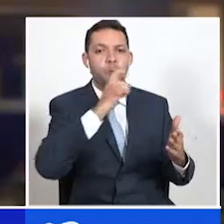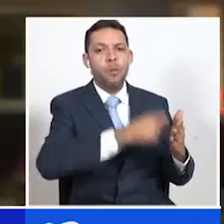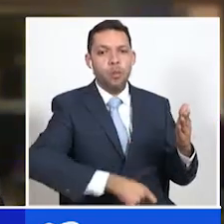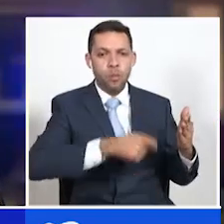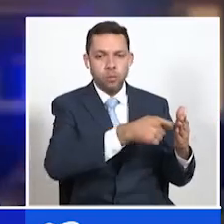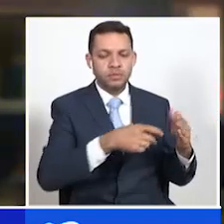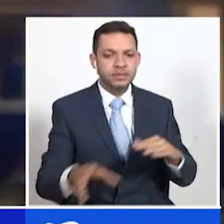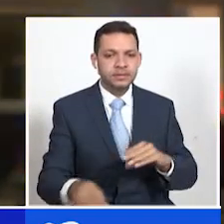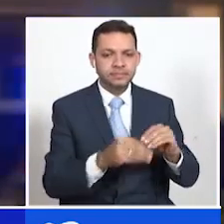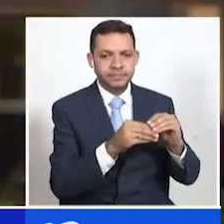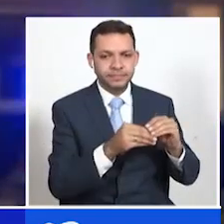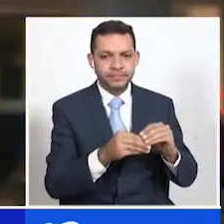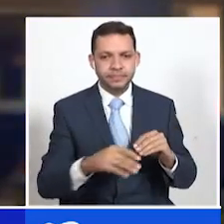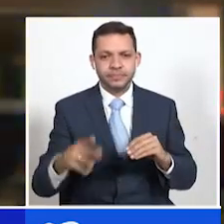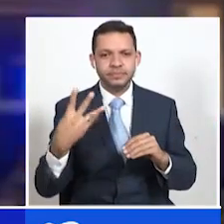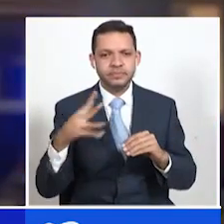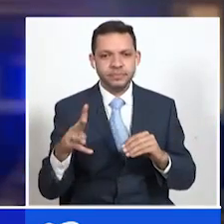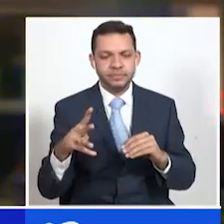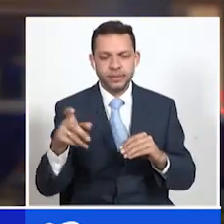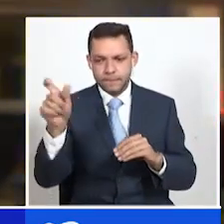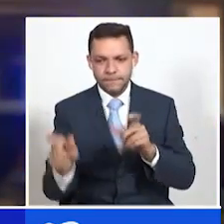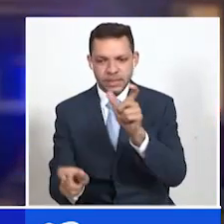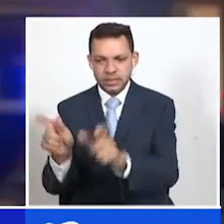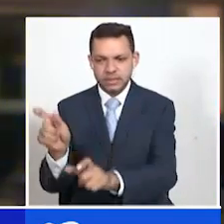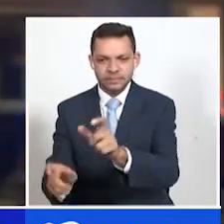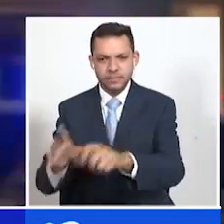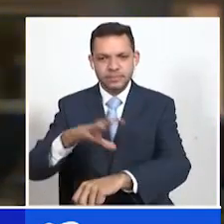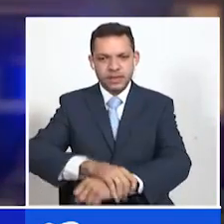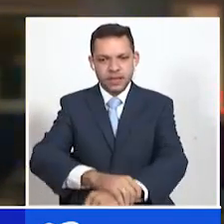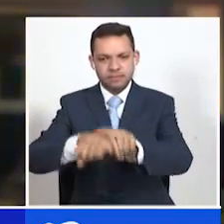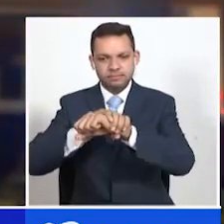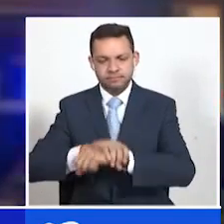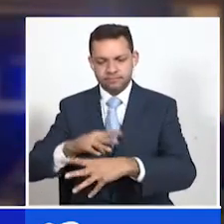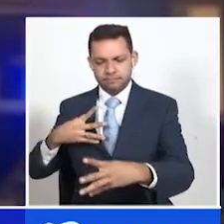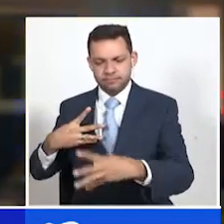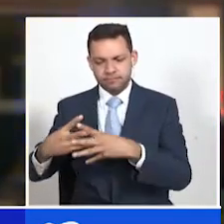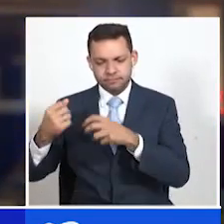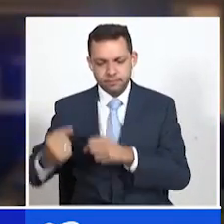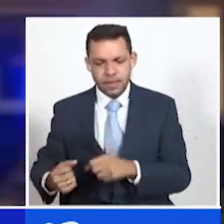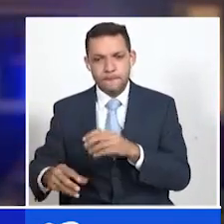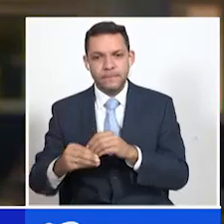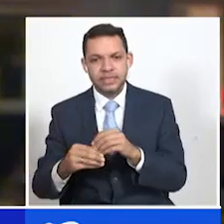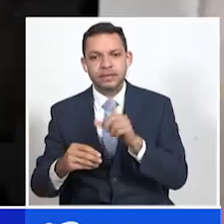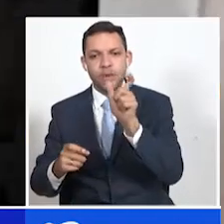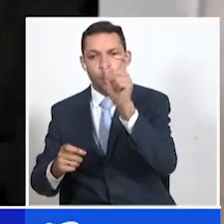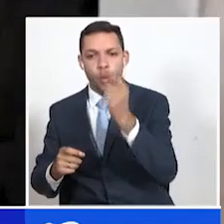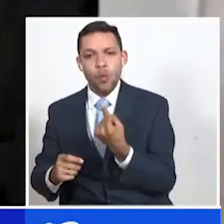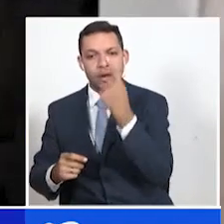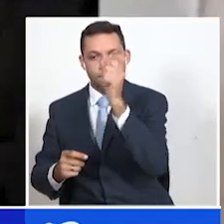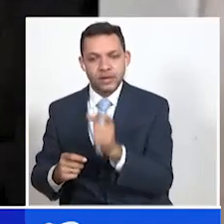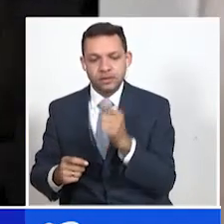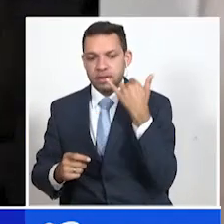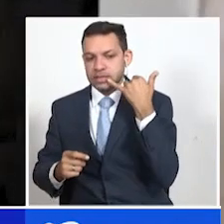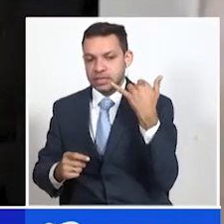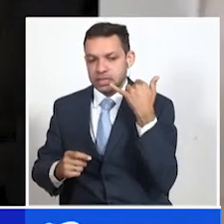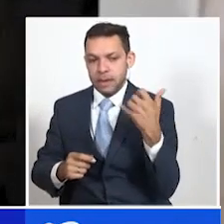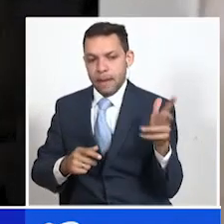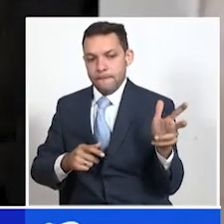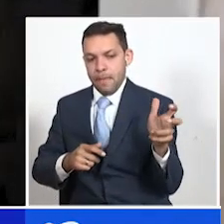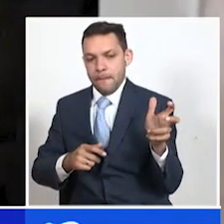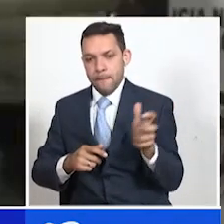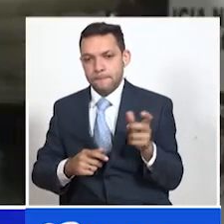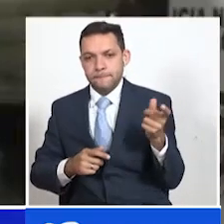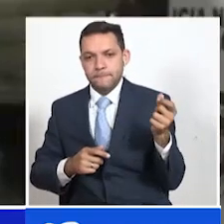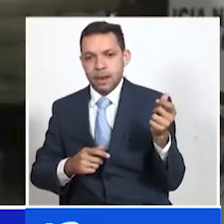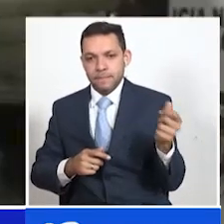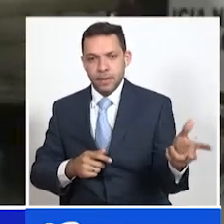13 capturas, de ellas importante mencionar una ofensiva que realizamos contra la extorsión en el departamento del Quindío. Tres casos puntuales, un caso